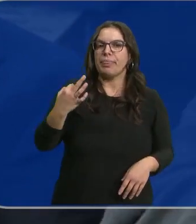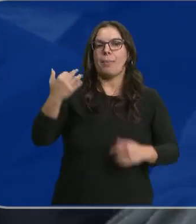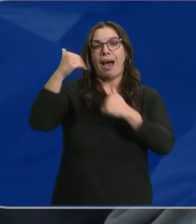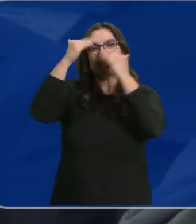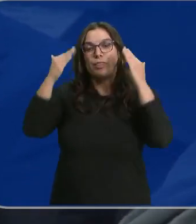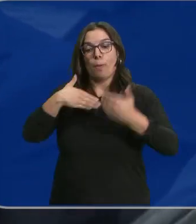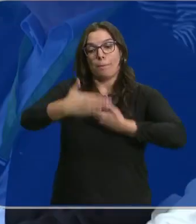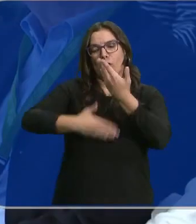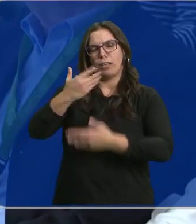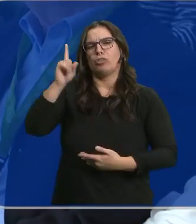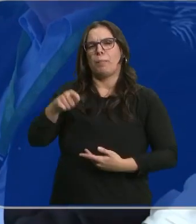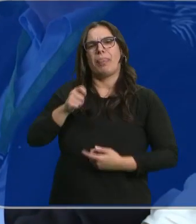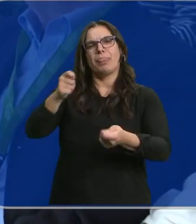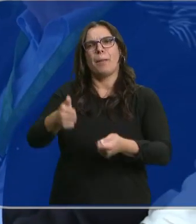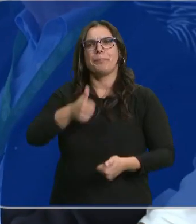humanizar el proceso.